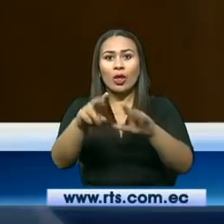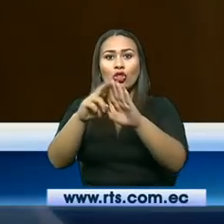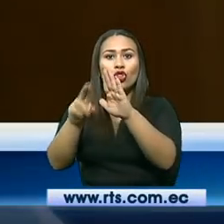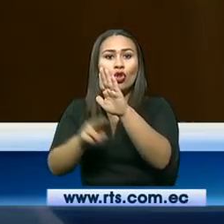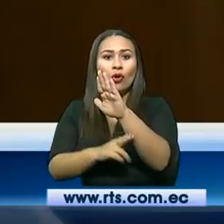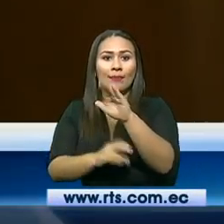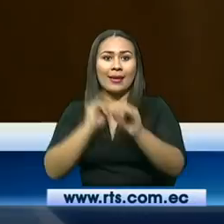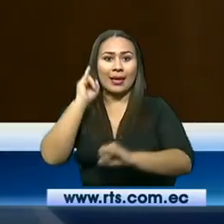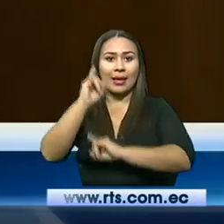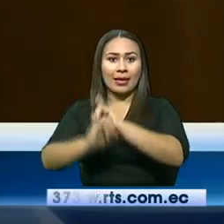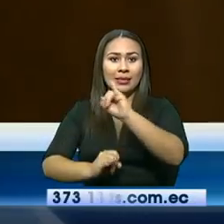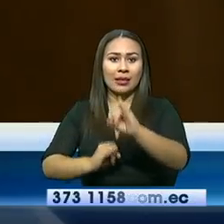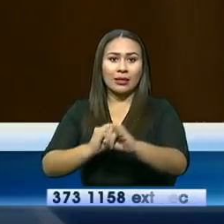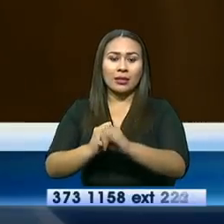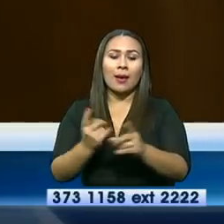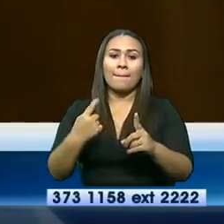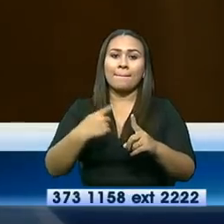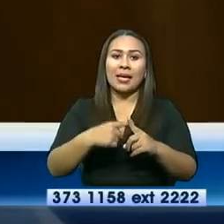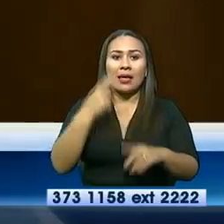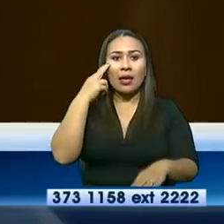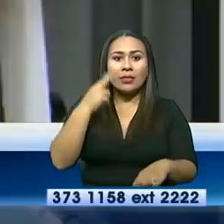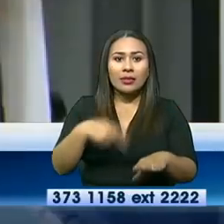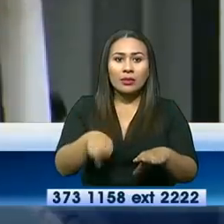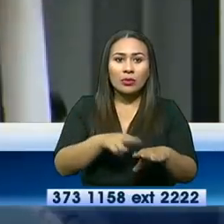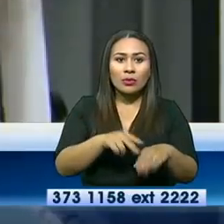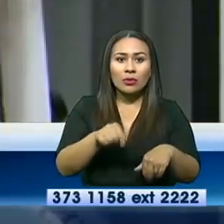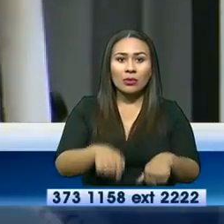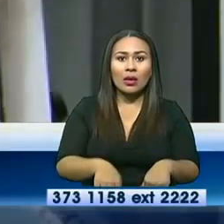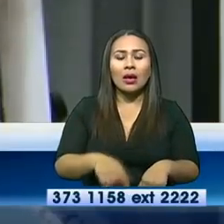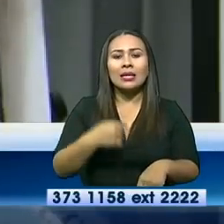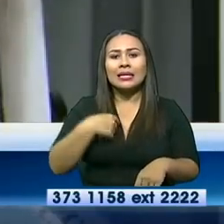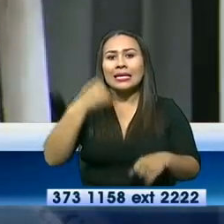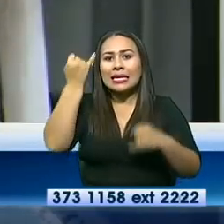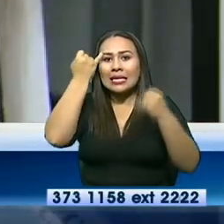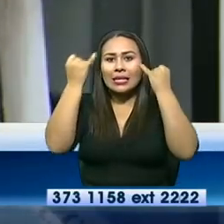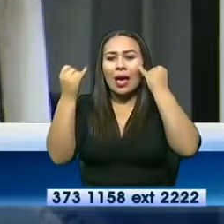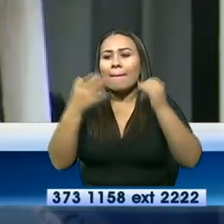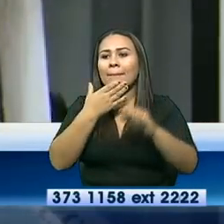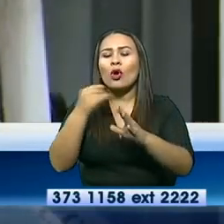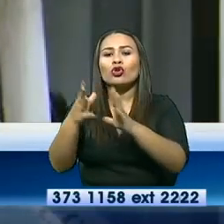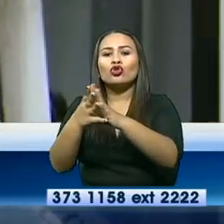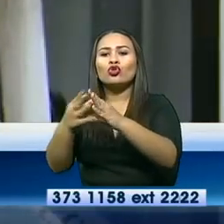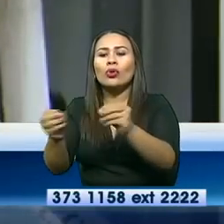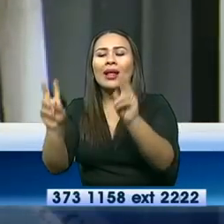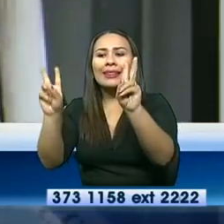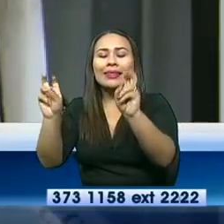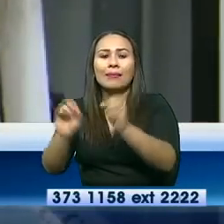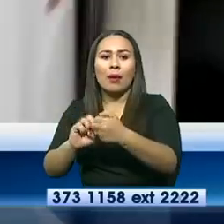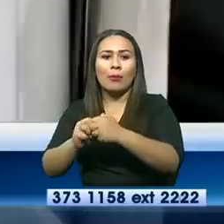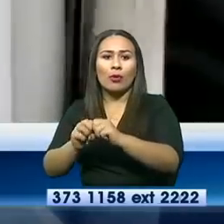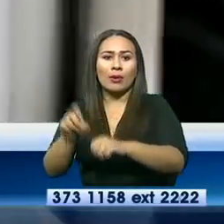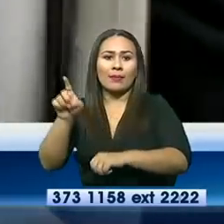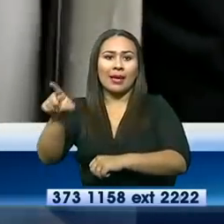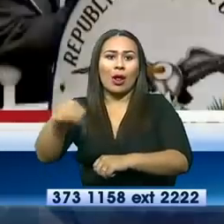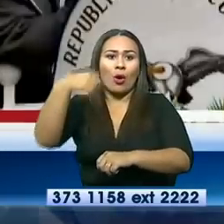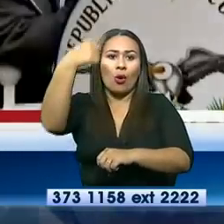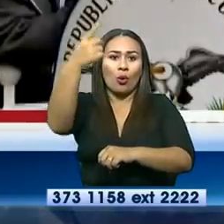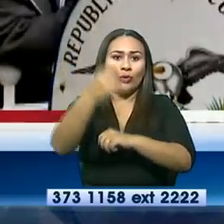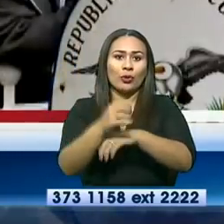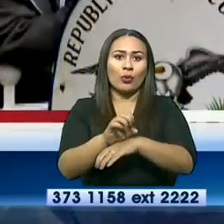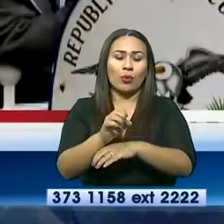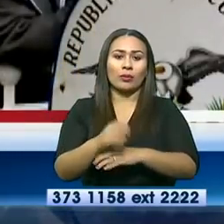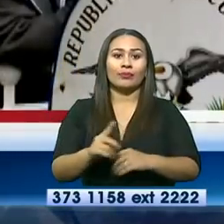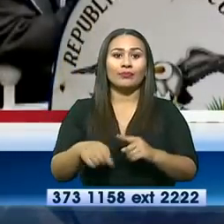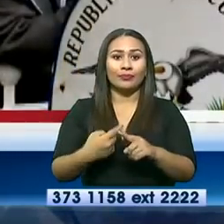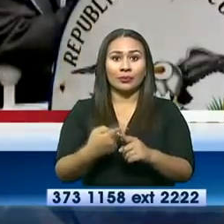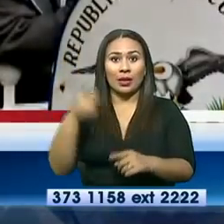e internacionales, pero sobre todo en la exploración de alternativas para solucionar el tema de fondo. Por ello, una vez con esta figura, se inició el